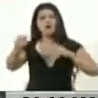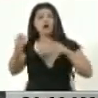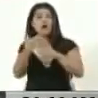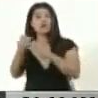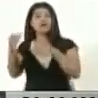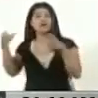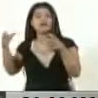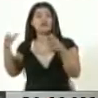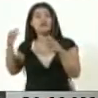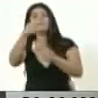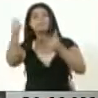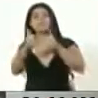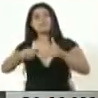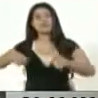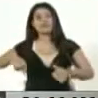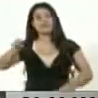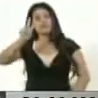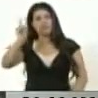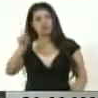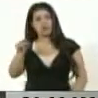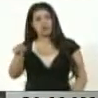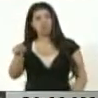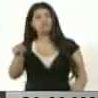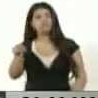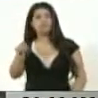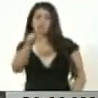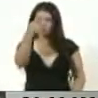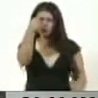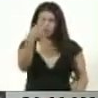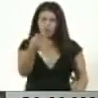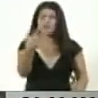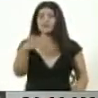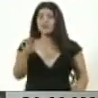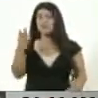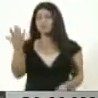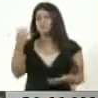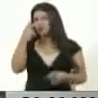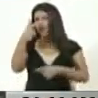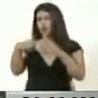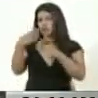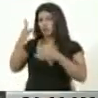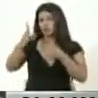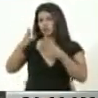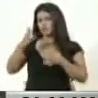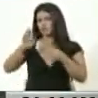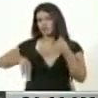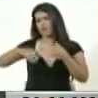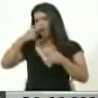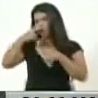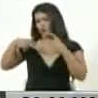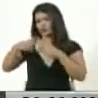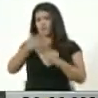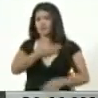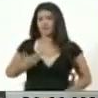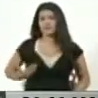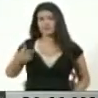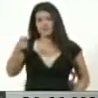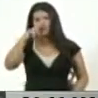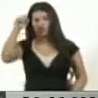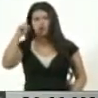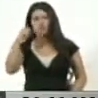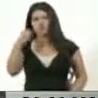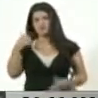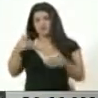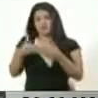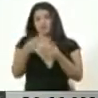que es la vicepresidencia. En un momento, sabemos que estamos en los dos últimos años del periodo constitucional del presidente Nicolás Maduro,